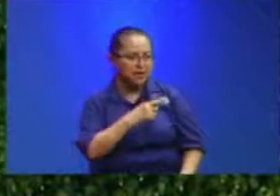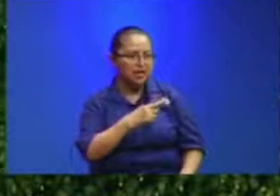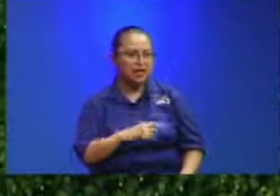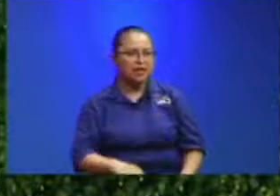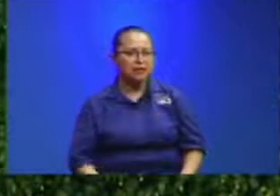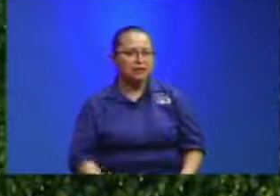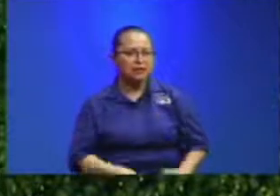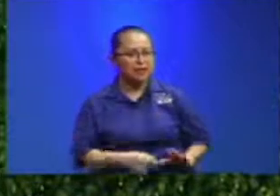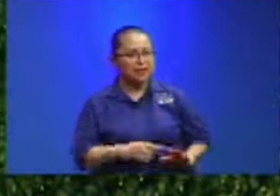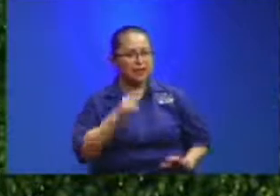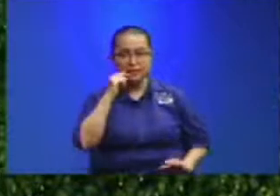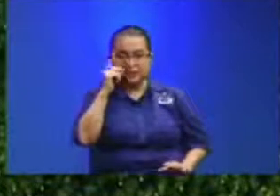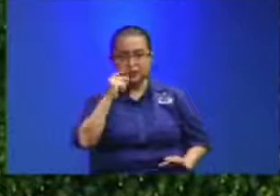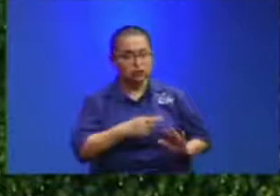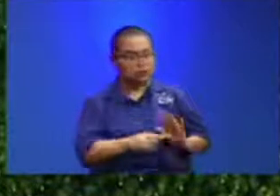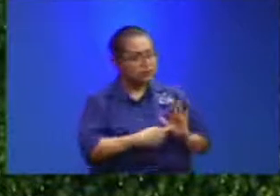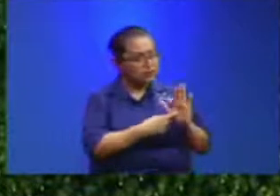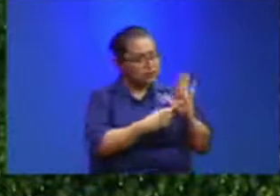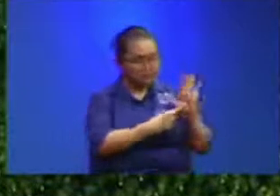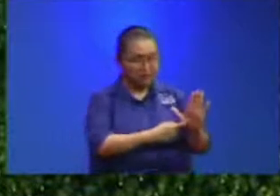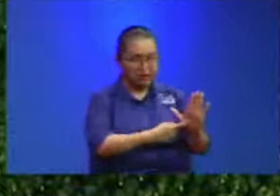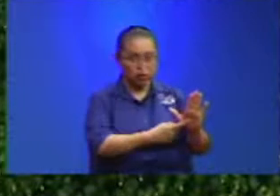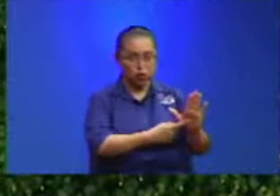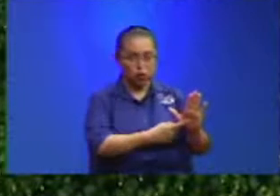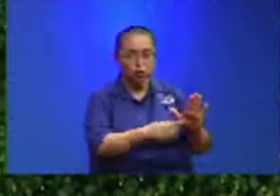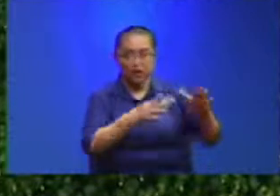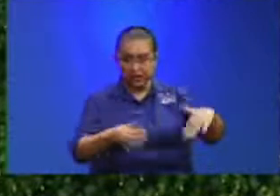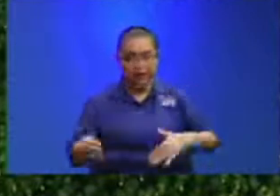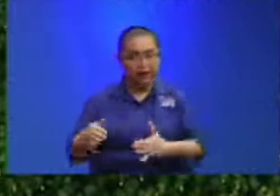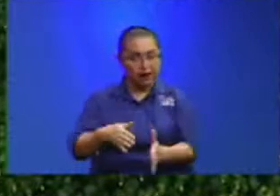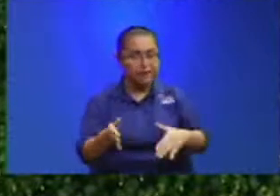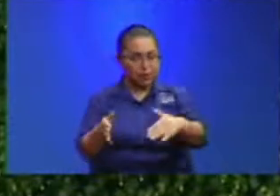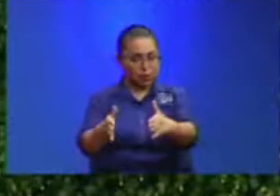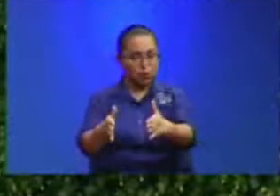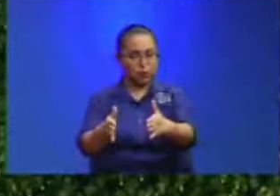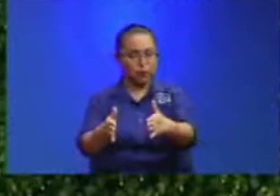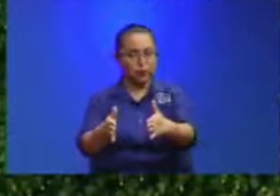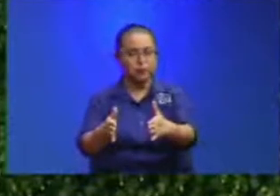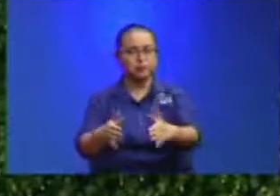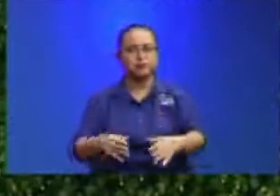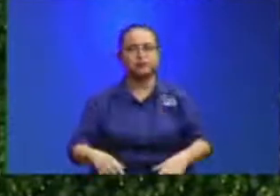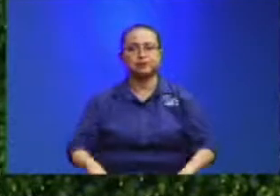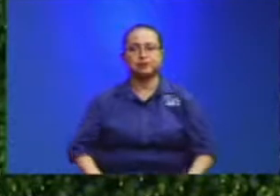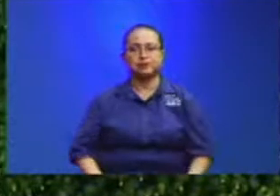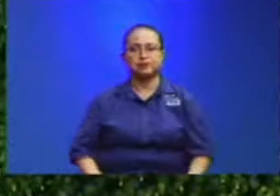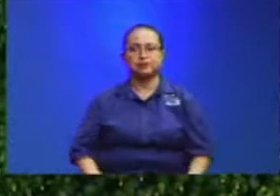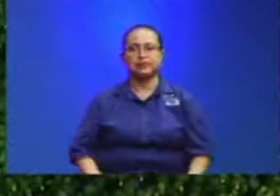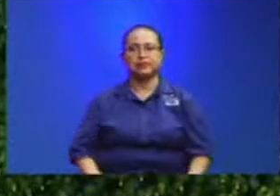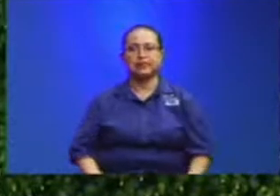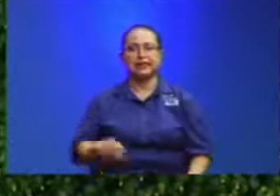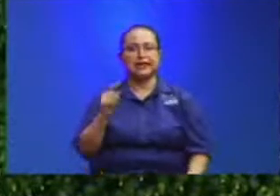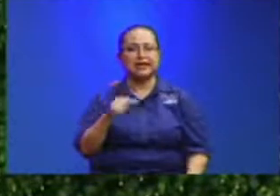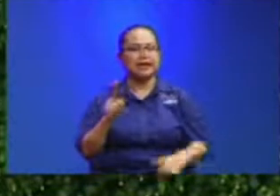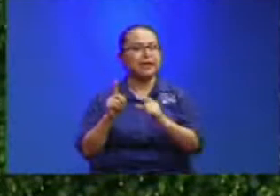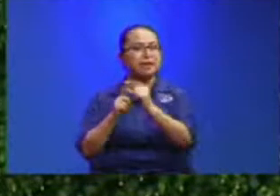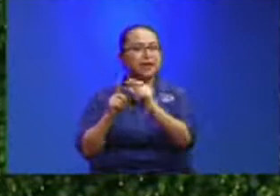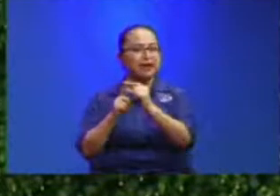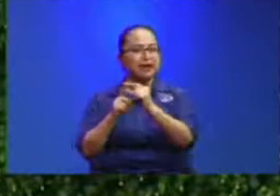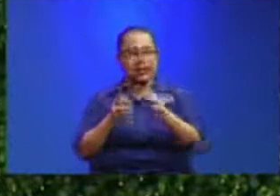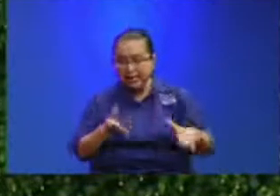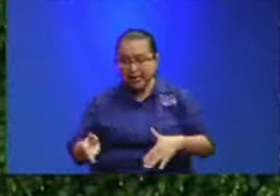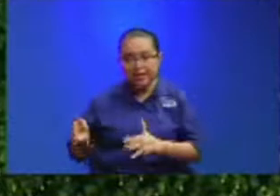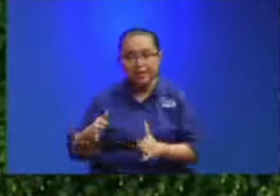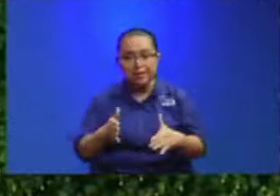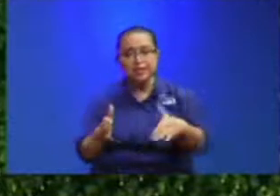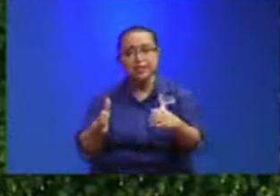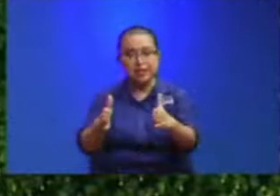manifestado y se te apareció en el camino entonces como que esa palabra el camino